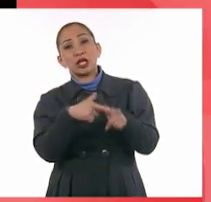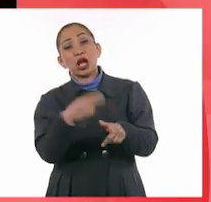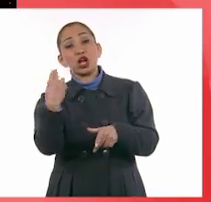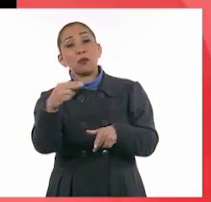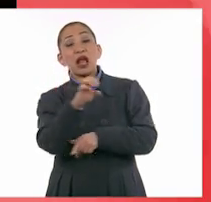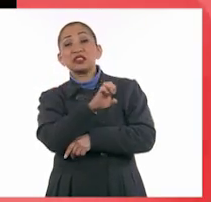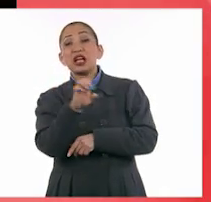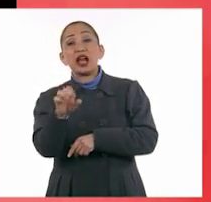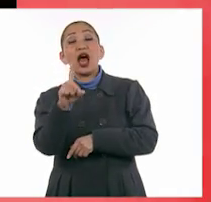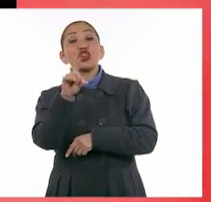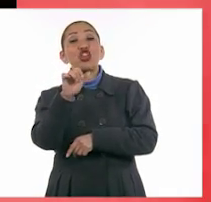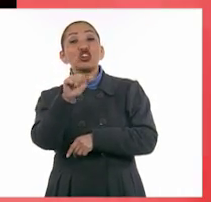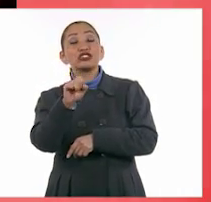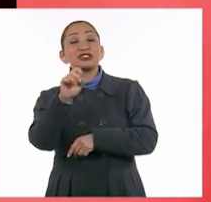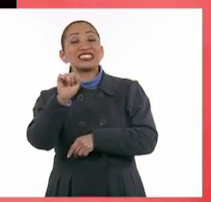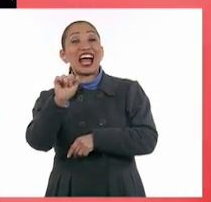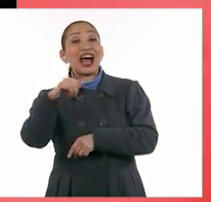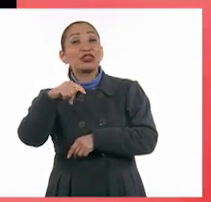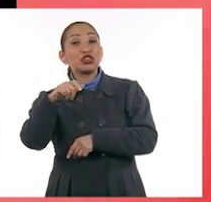como Ensenada de Todos Santos. Bueno,